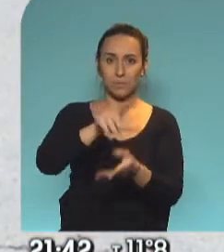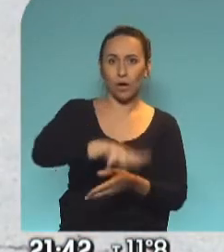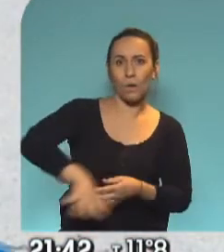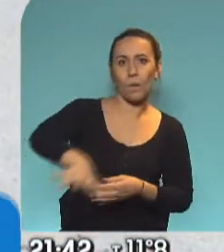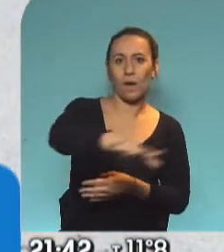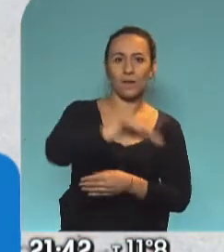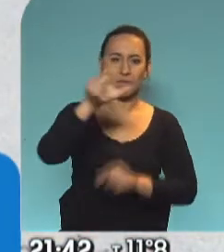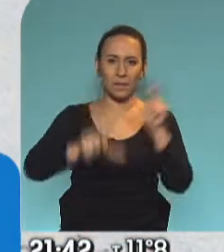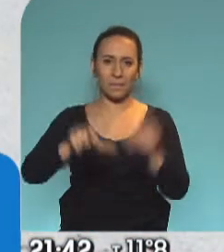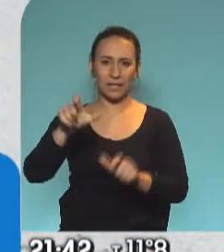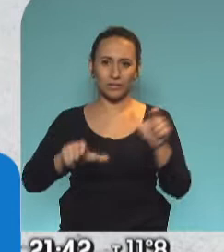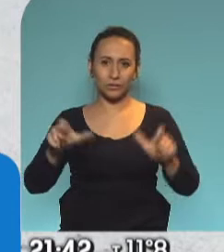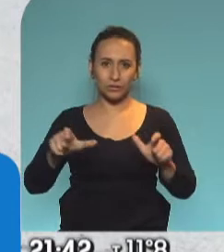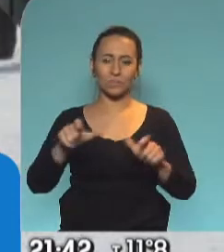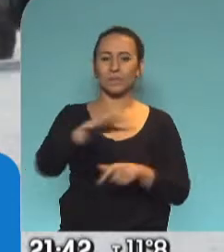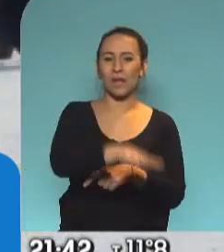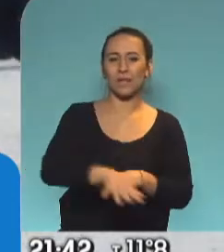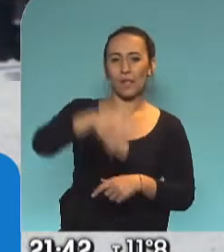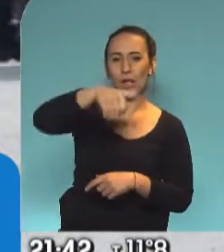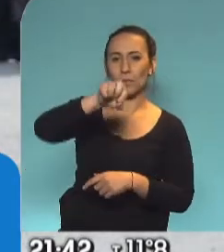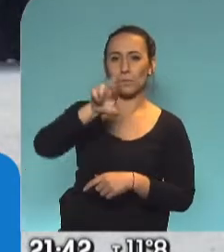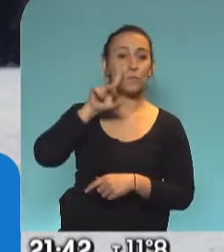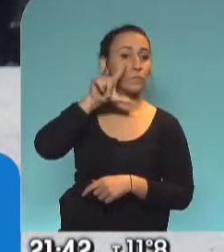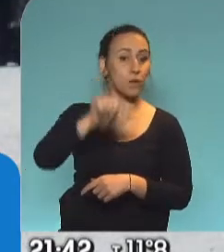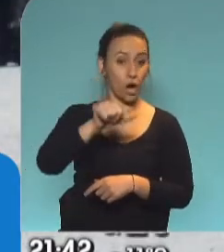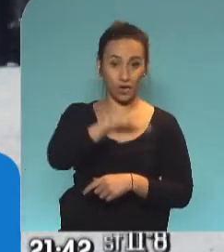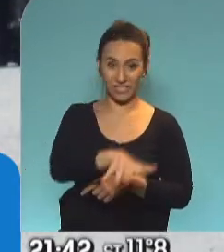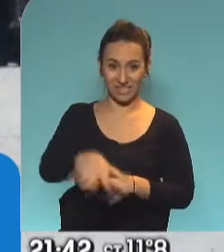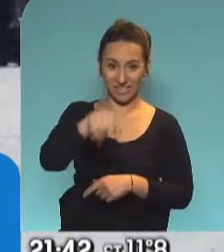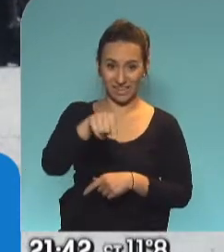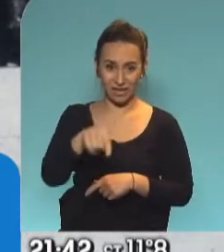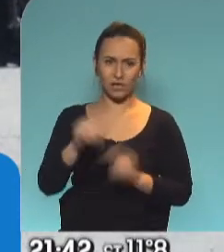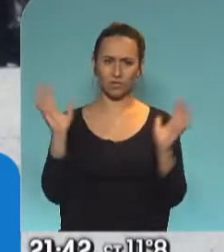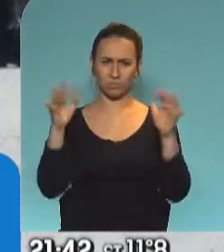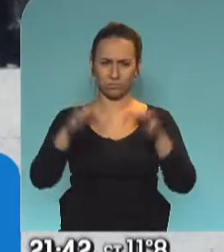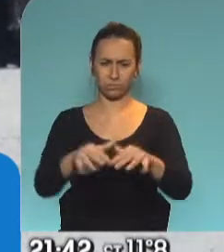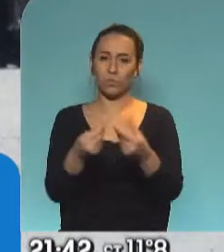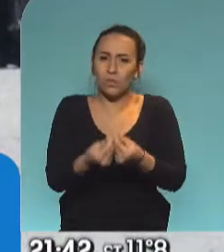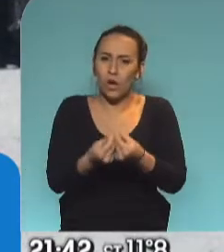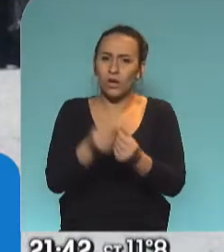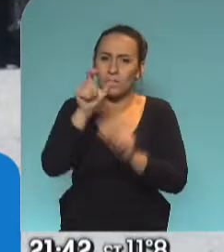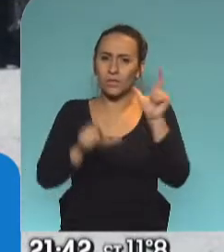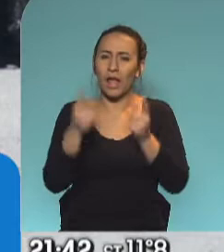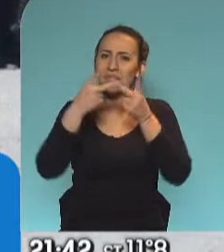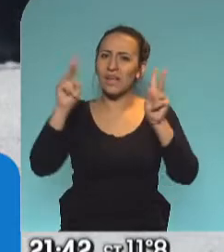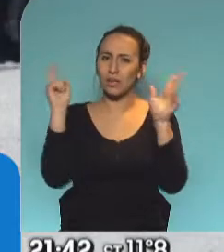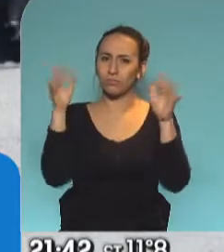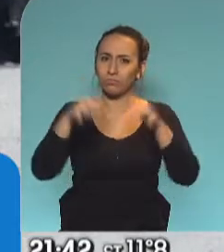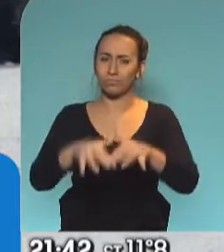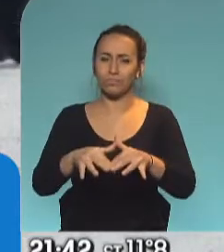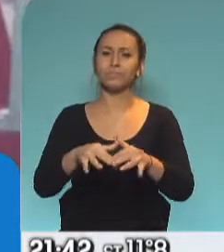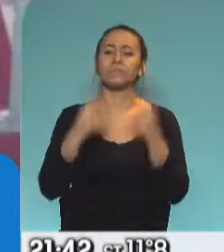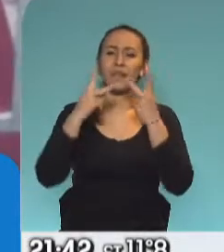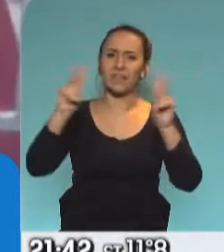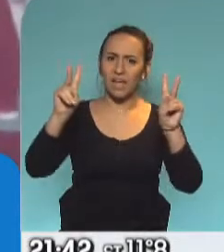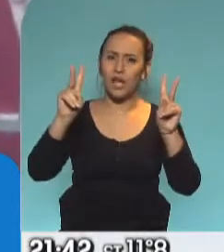campo, el campo de Moria, la isla de Lesbos, donde se vieron afectados muchísimos migrantes. Estamos hablando de migrantes